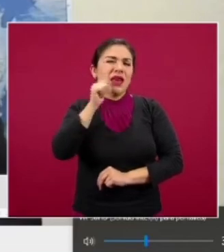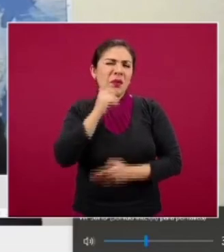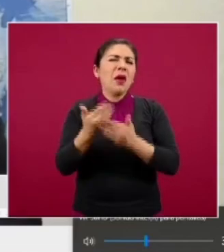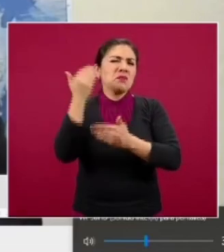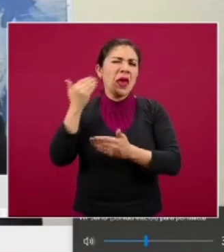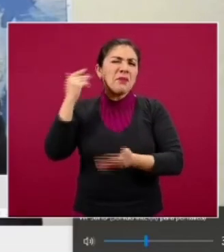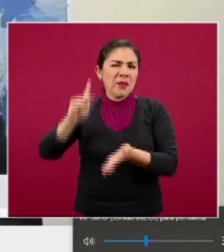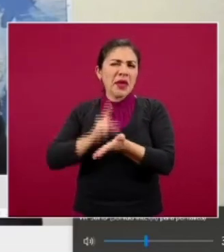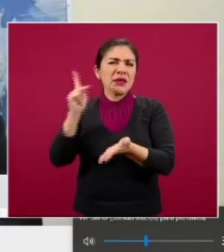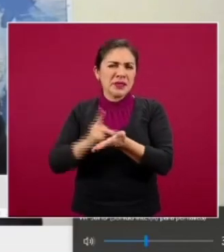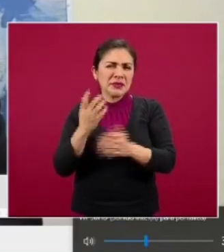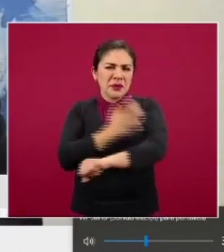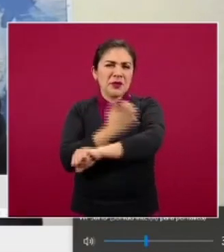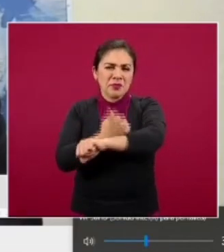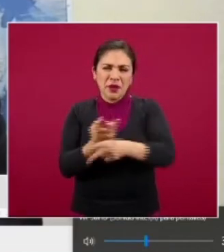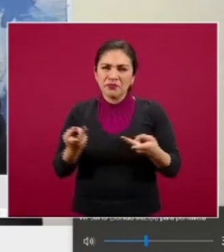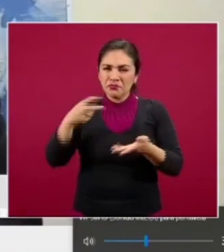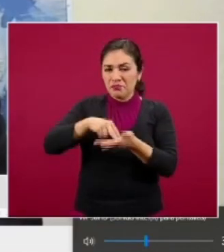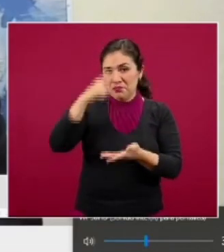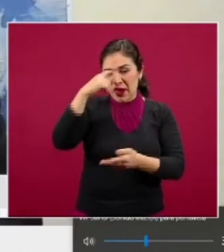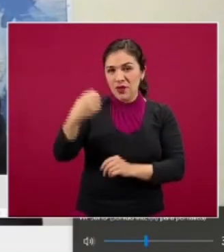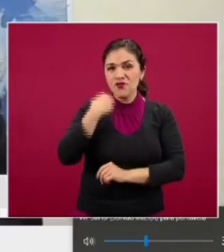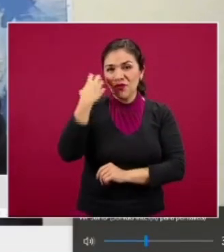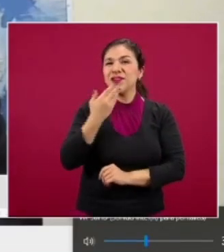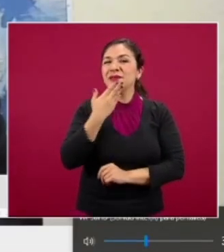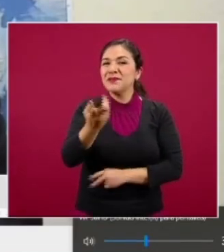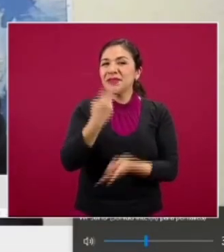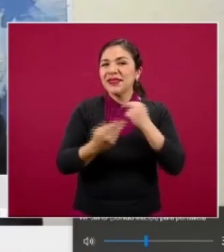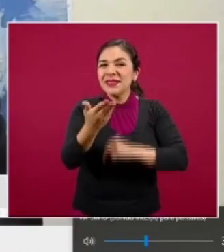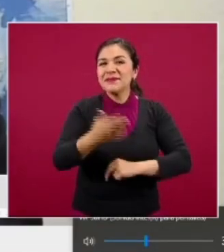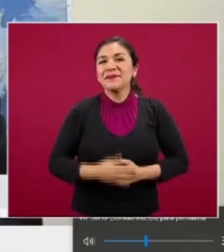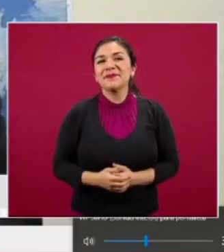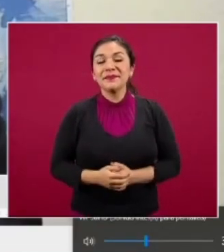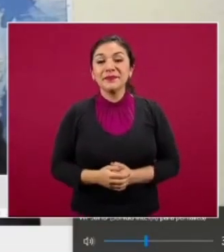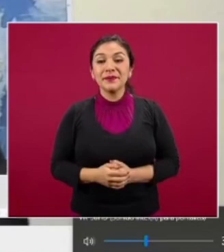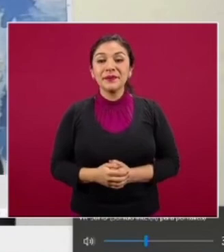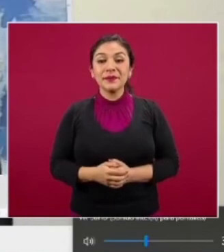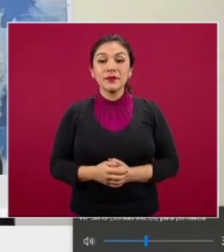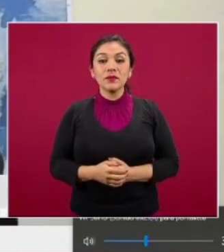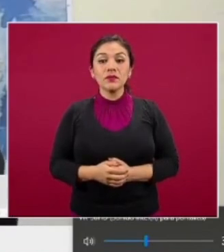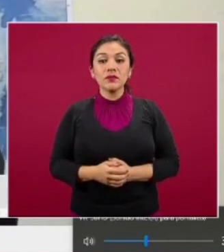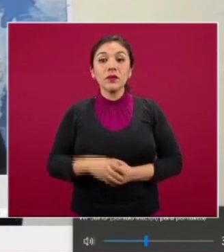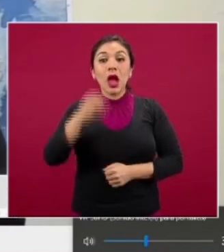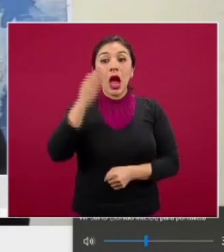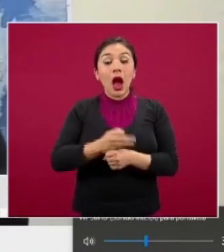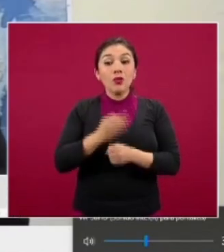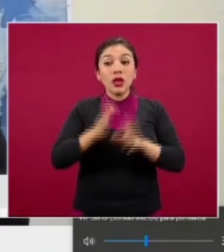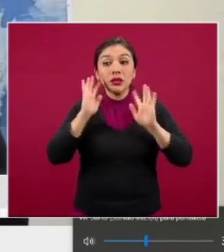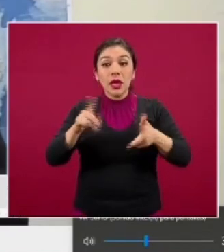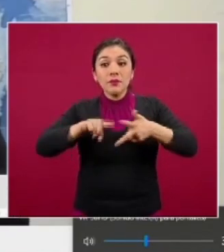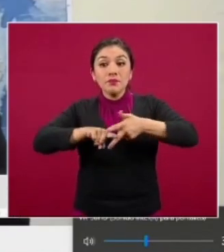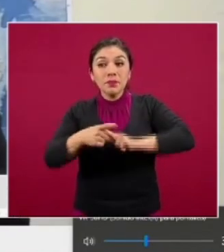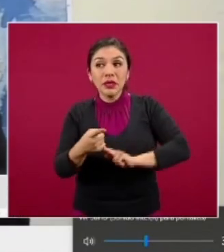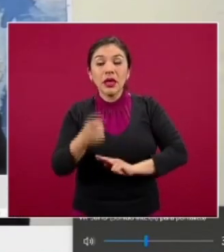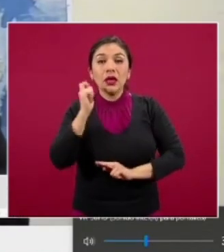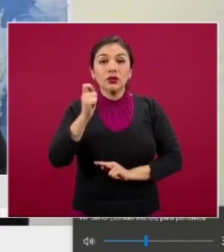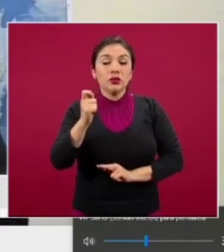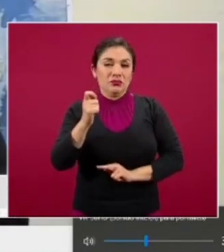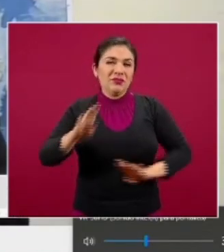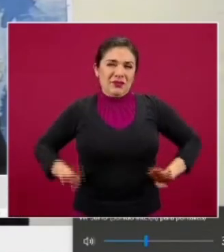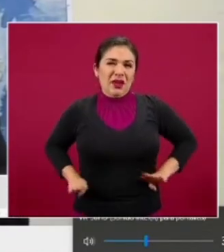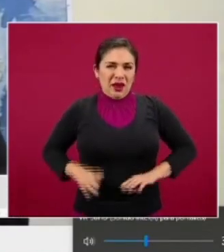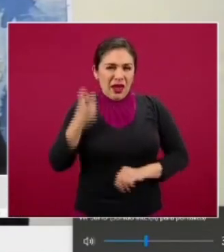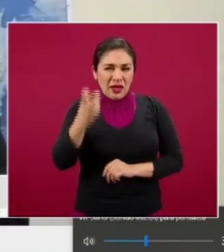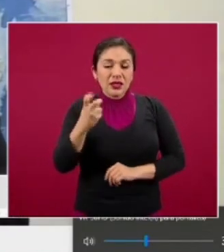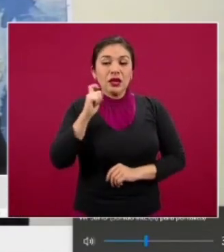quien ya nos ha acompañado también en muchas otras conferencias de prensa. Bienvenida, Carla. Vamos a proceder entonces en estas condiciones.